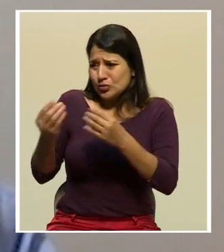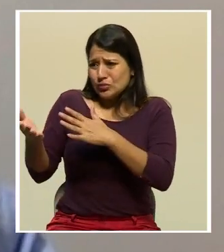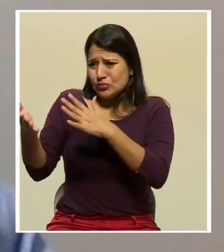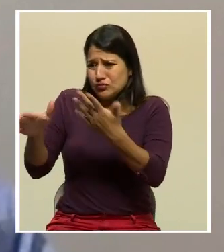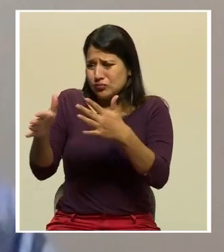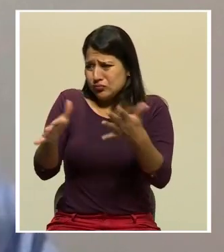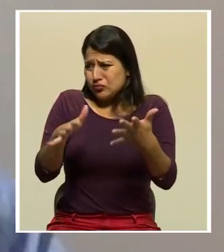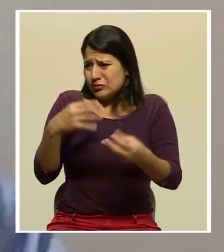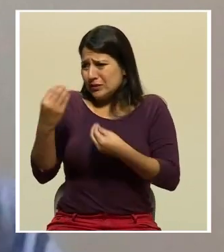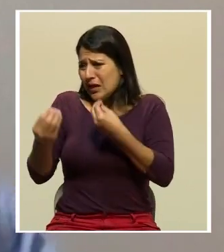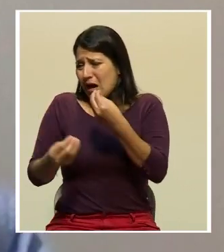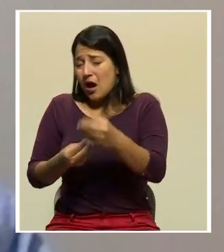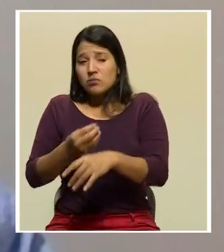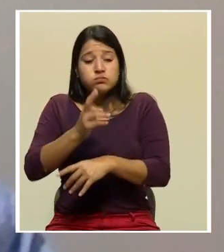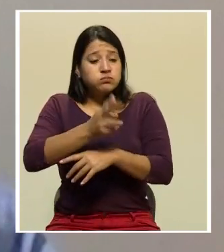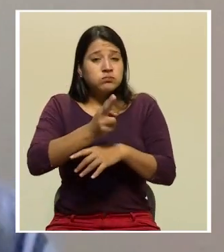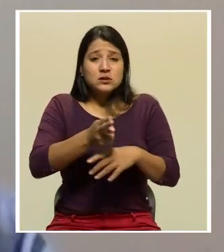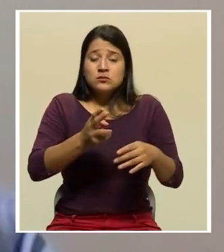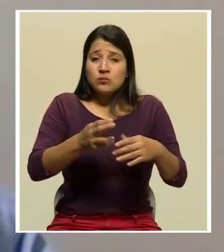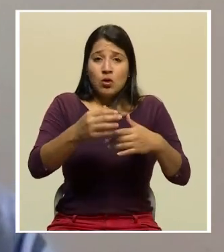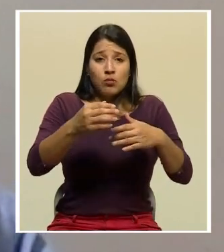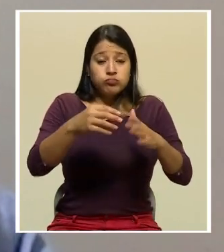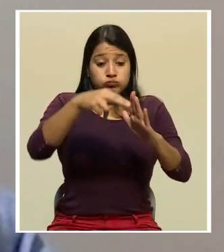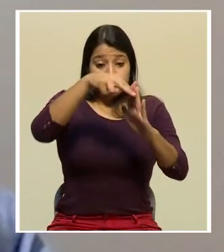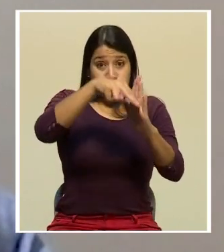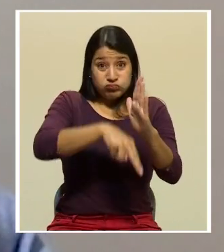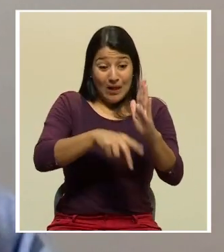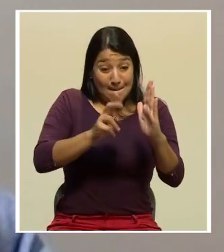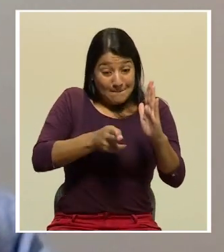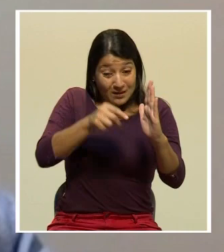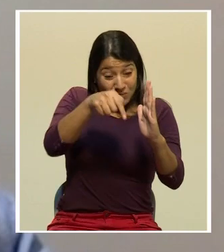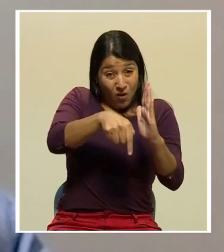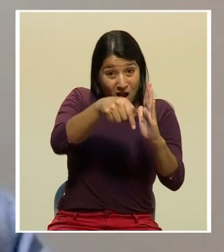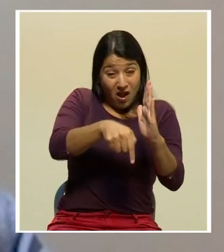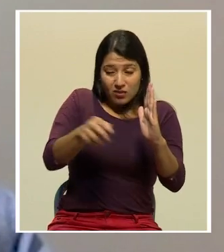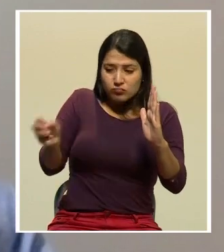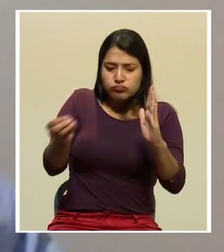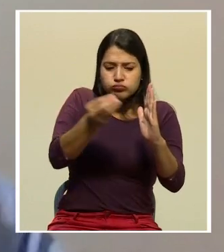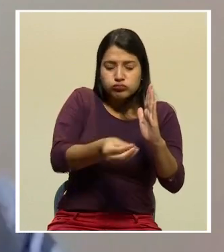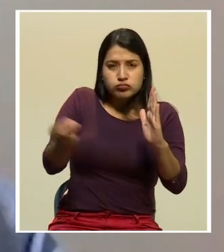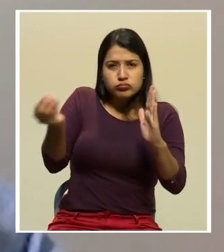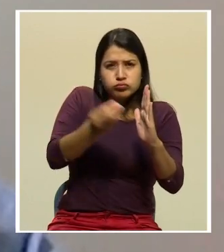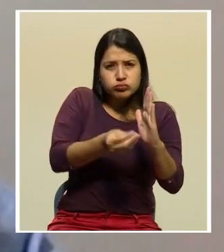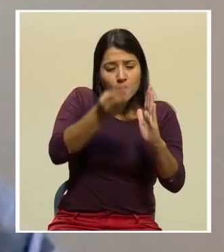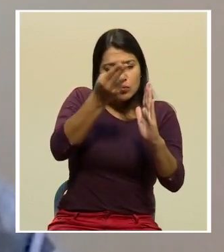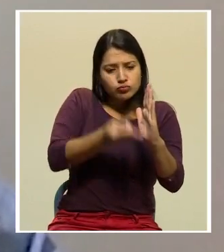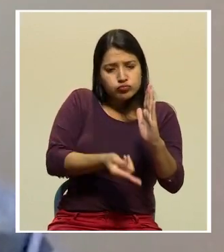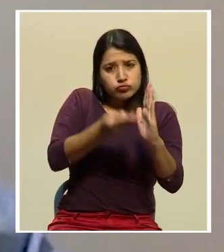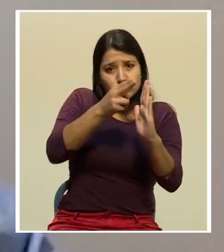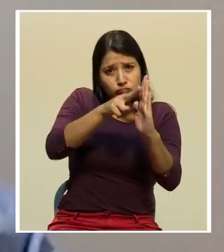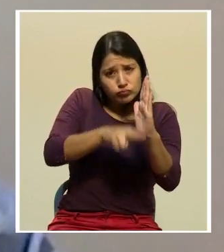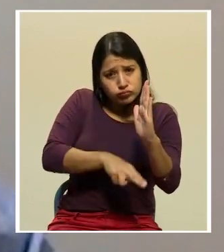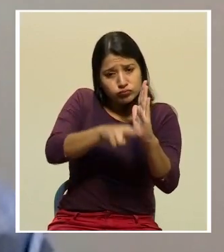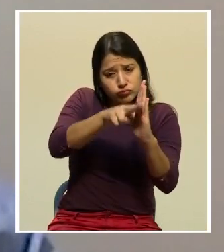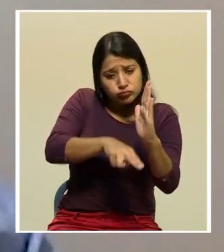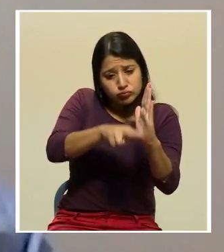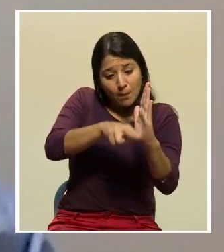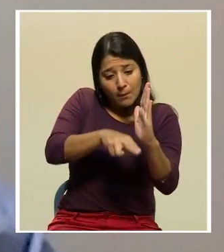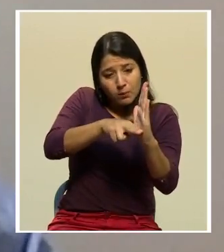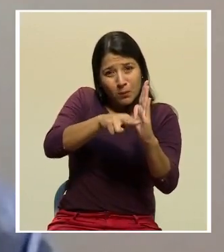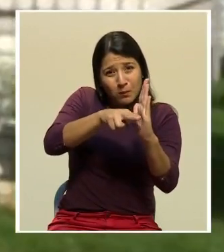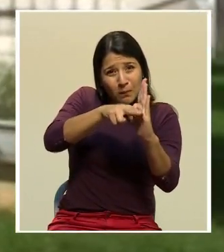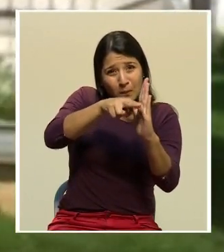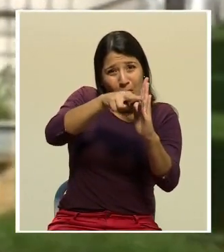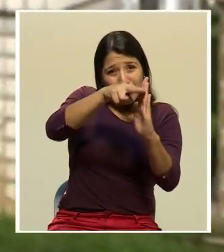han sido por etapas. Y obviamente eso que usted está mencionando es prácticamente la última etapa. Es una etapa a la cual no queremos